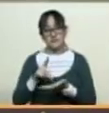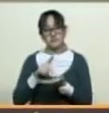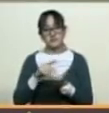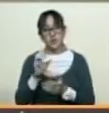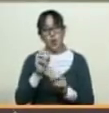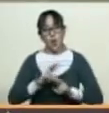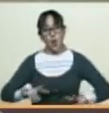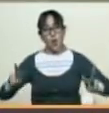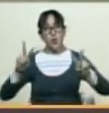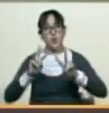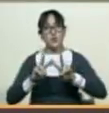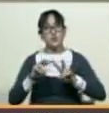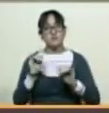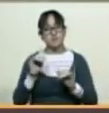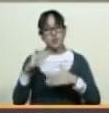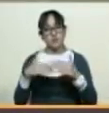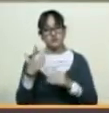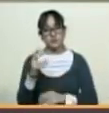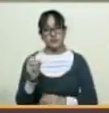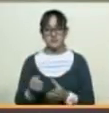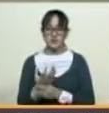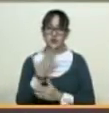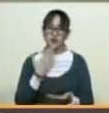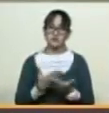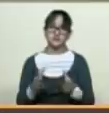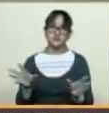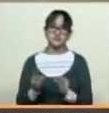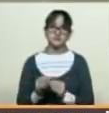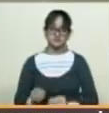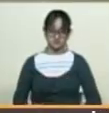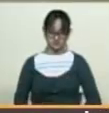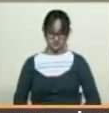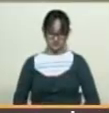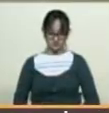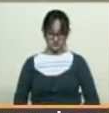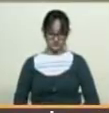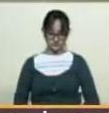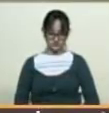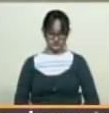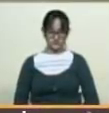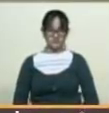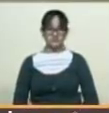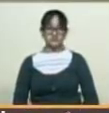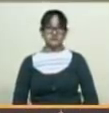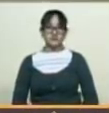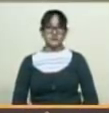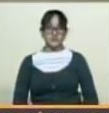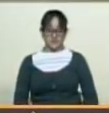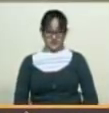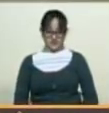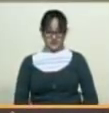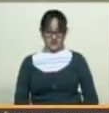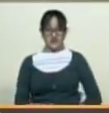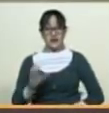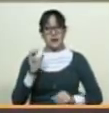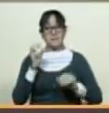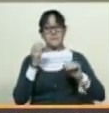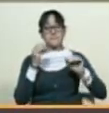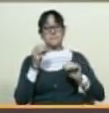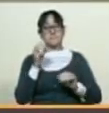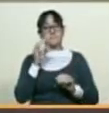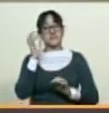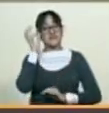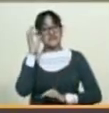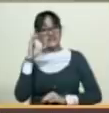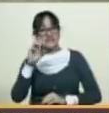de la ONU en el proceso del 20 de mayo. Gracias. Comienzo por esta última. El Consejo Nacional Electoral no